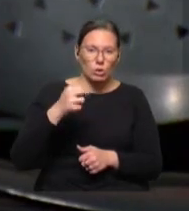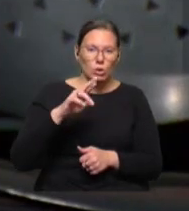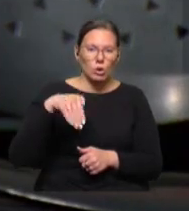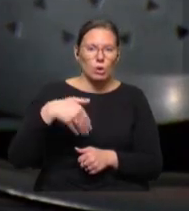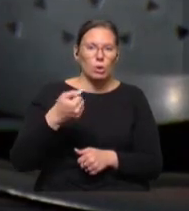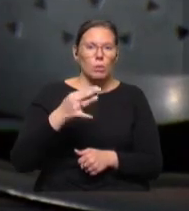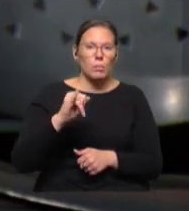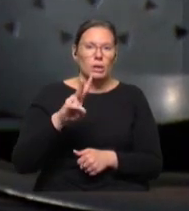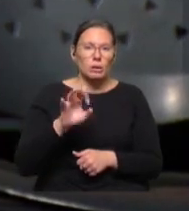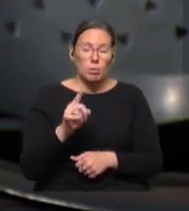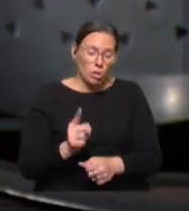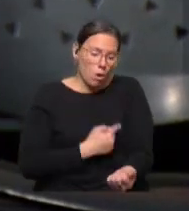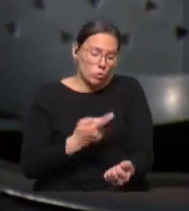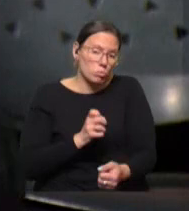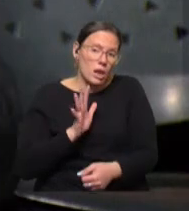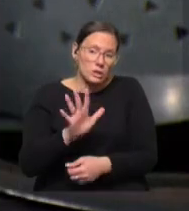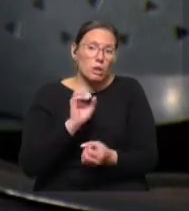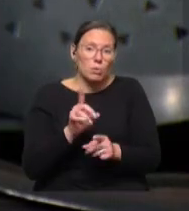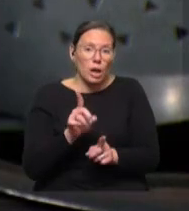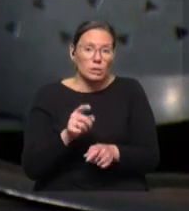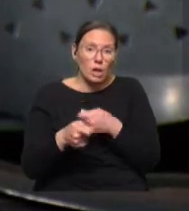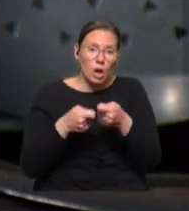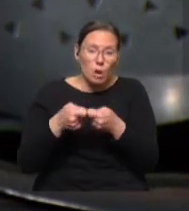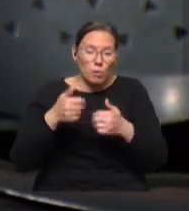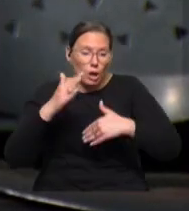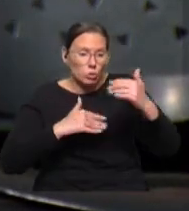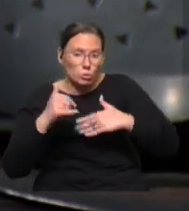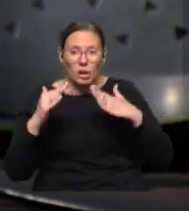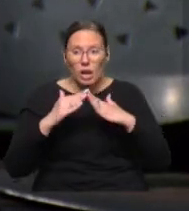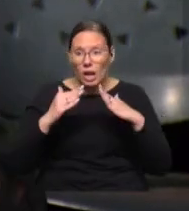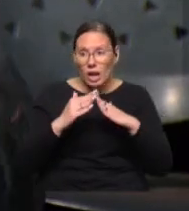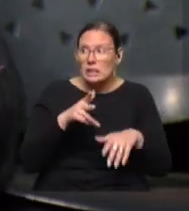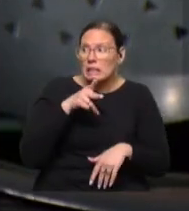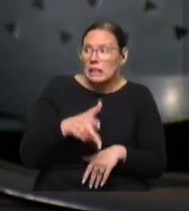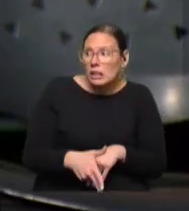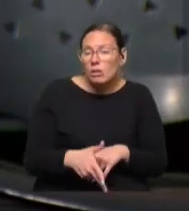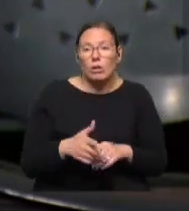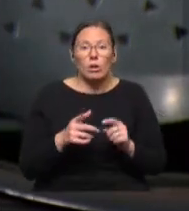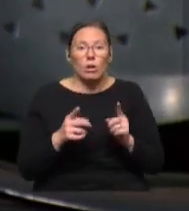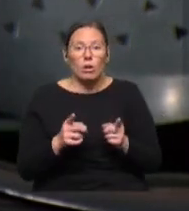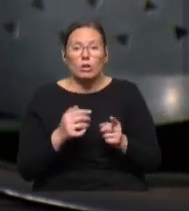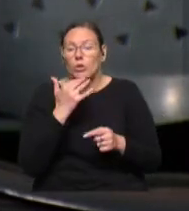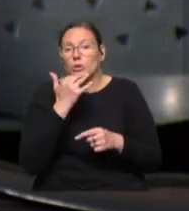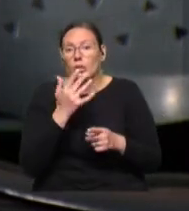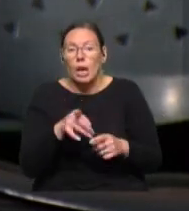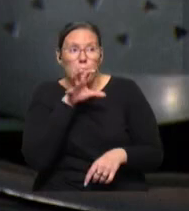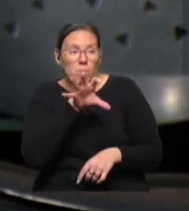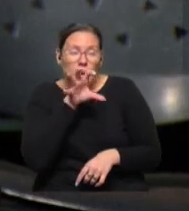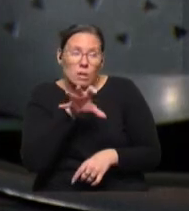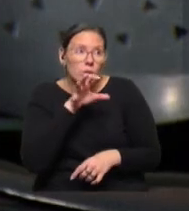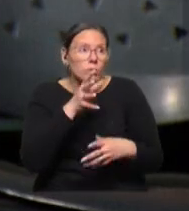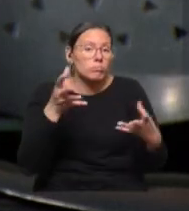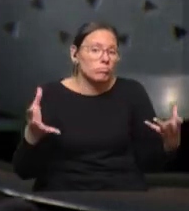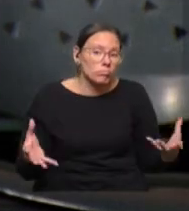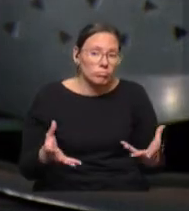a esto porque esto es así, porque hay que construir la casa, porque hay que tener los hijos, porque hay que, no sé, tener el perro,